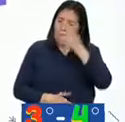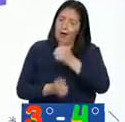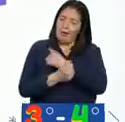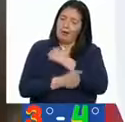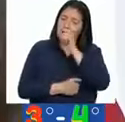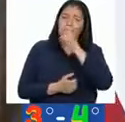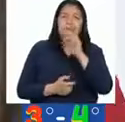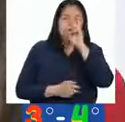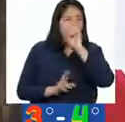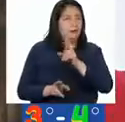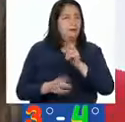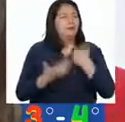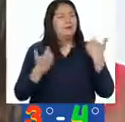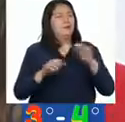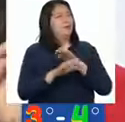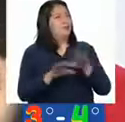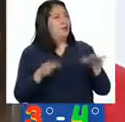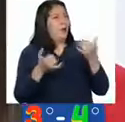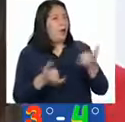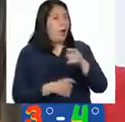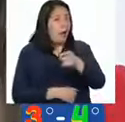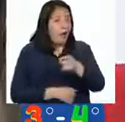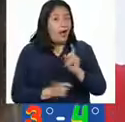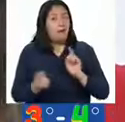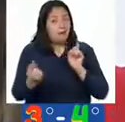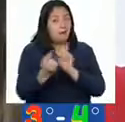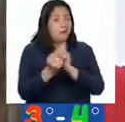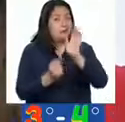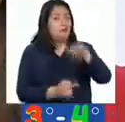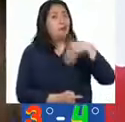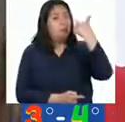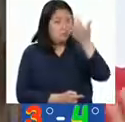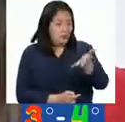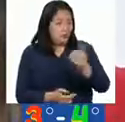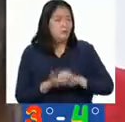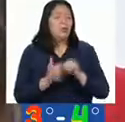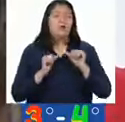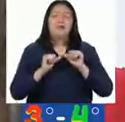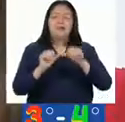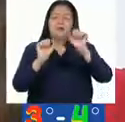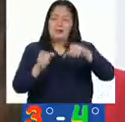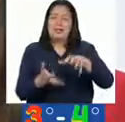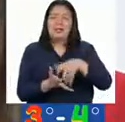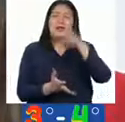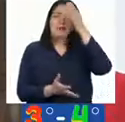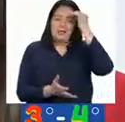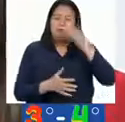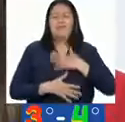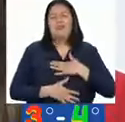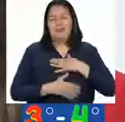y respetarlo. Hemos terminado por hoy, pero nos vemos en el próximo programa para seguir aprendiendo y